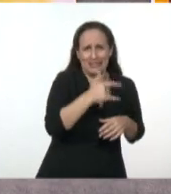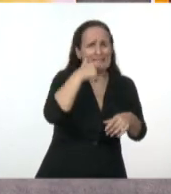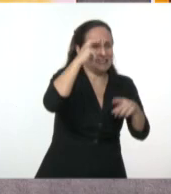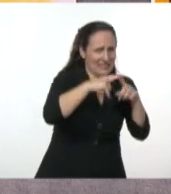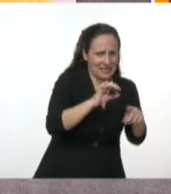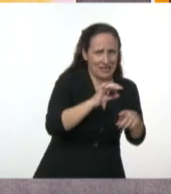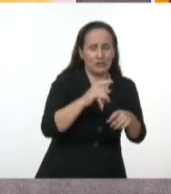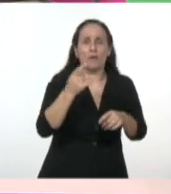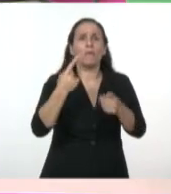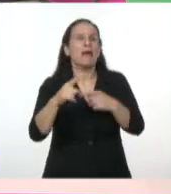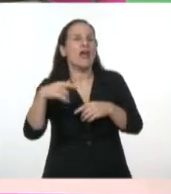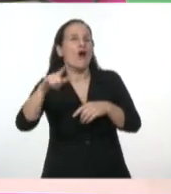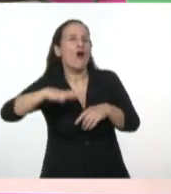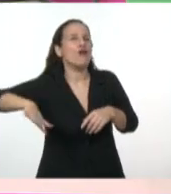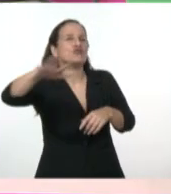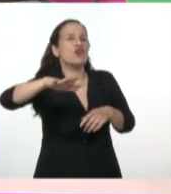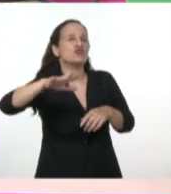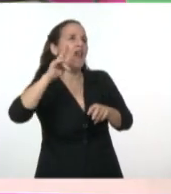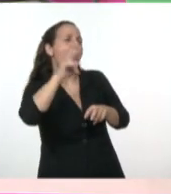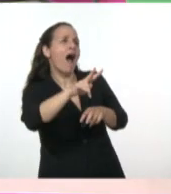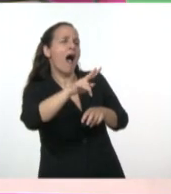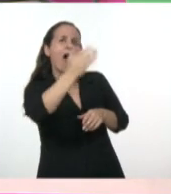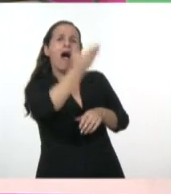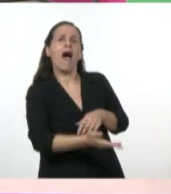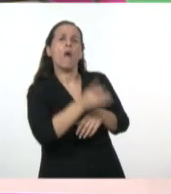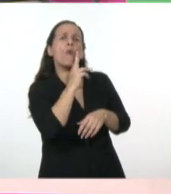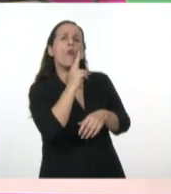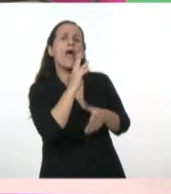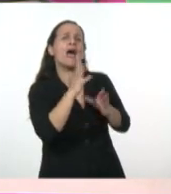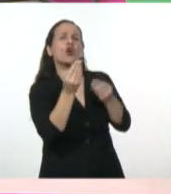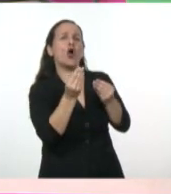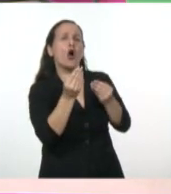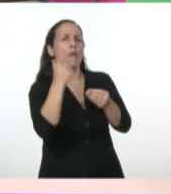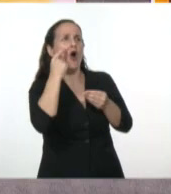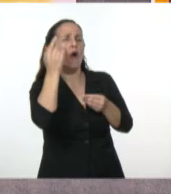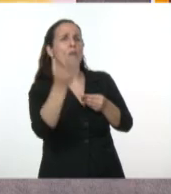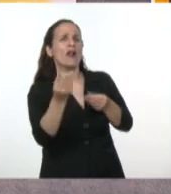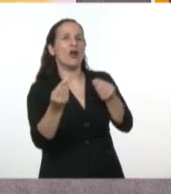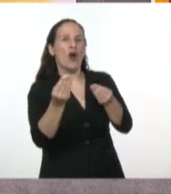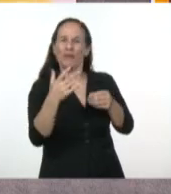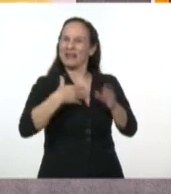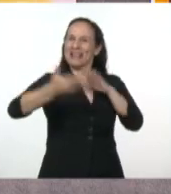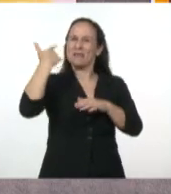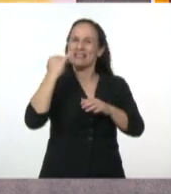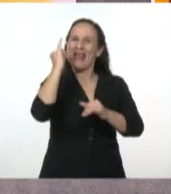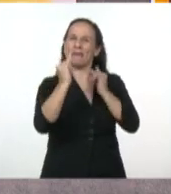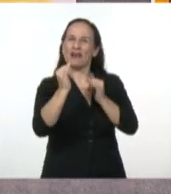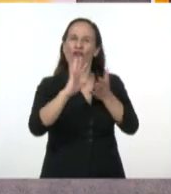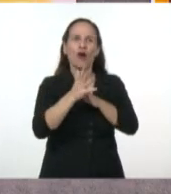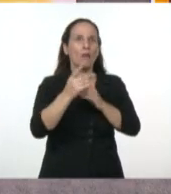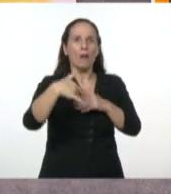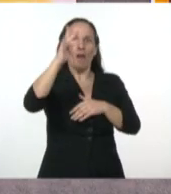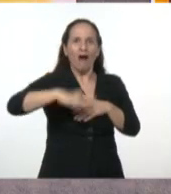atribuciones que nos han dado generalmente a las mujeres y a los varones por esta cuestión binaria de la que hablamos la clase pasada, sí. Y siempre asociada